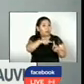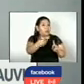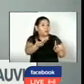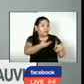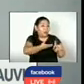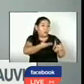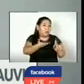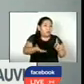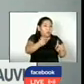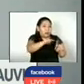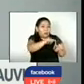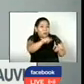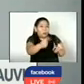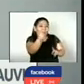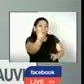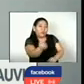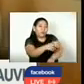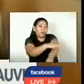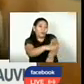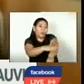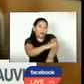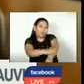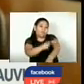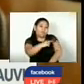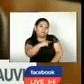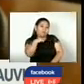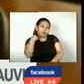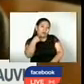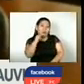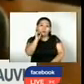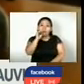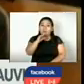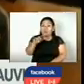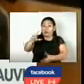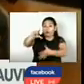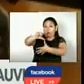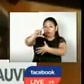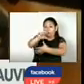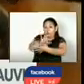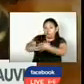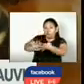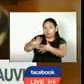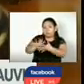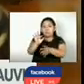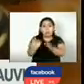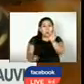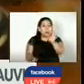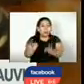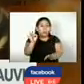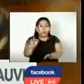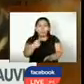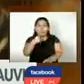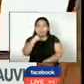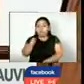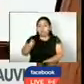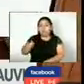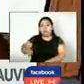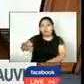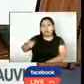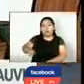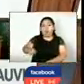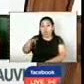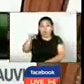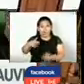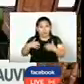estadounidense George Floyd en el verano del año pasado a diferencia de gran parte de América Latina donde la justicia es impartida por la figura de un juez